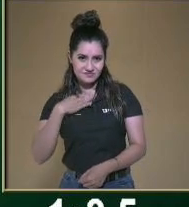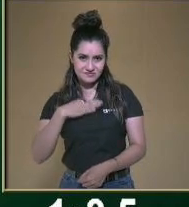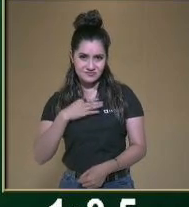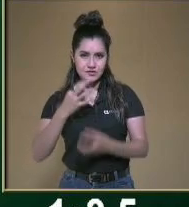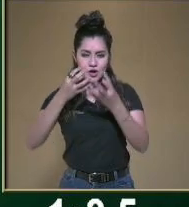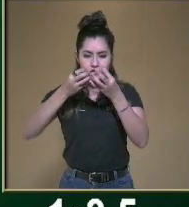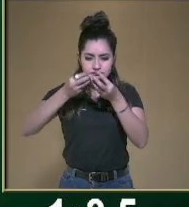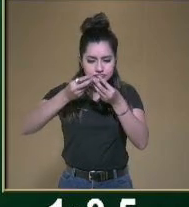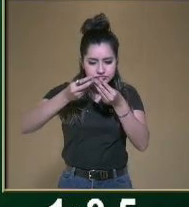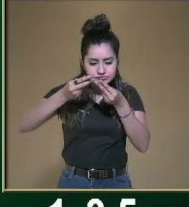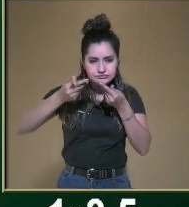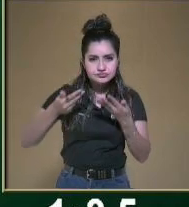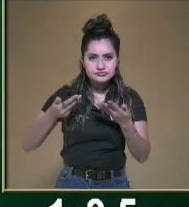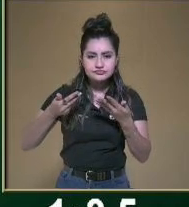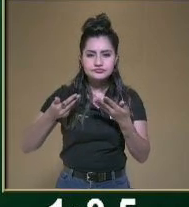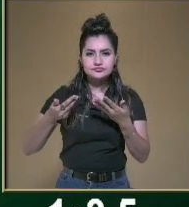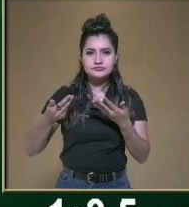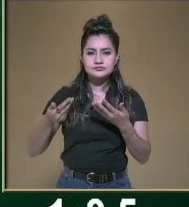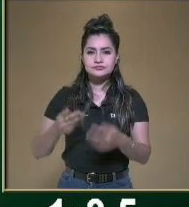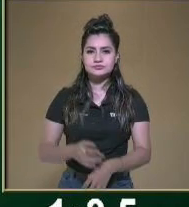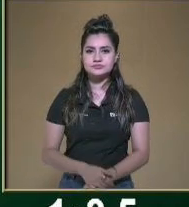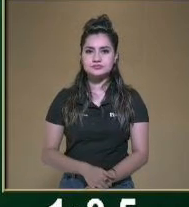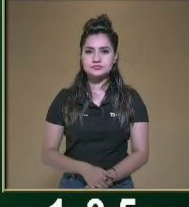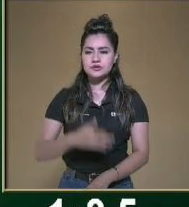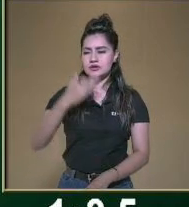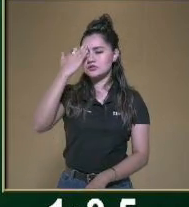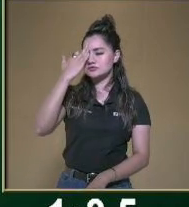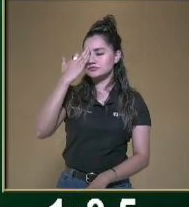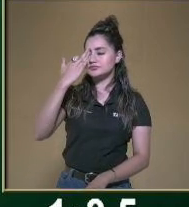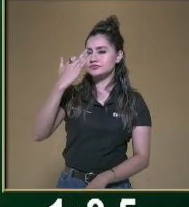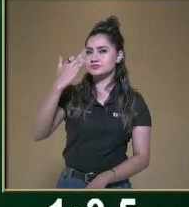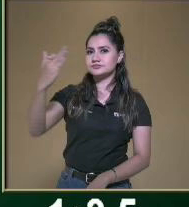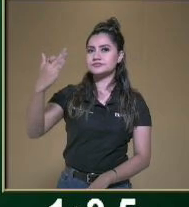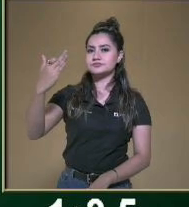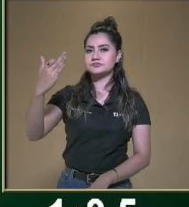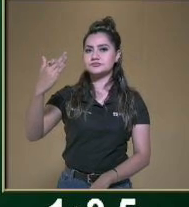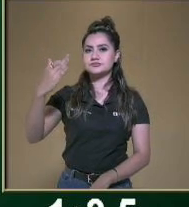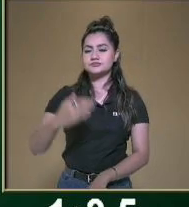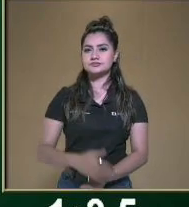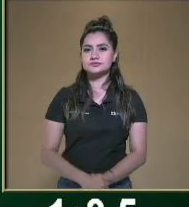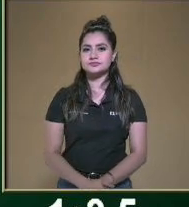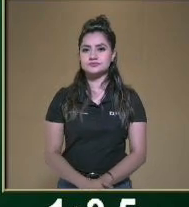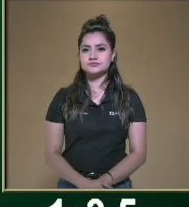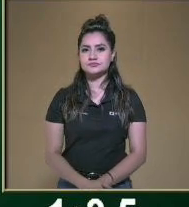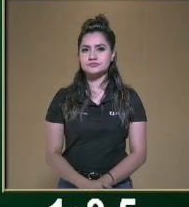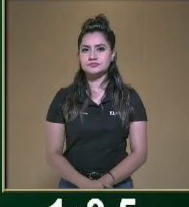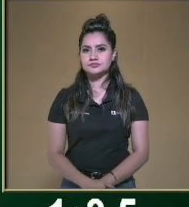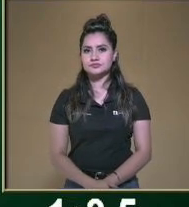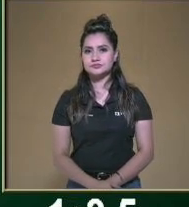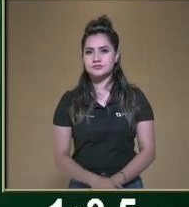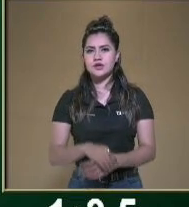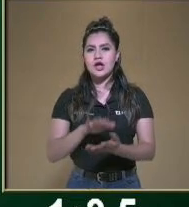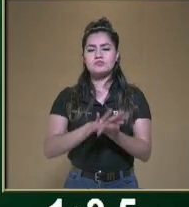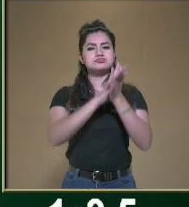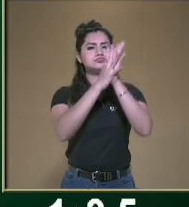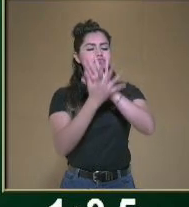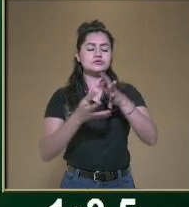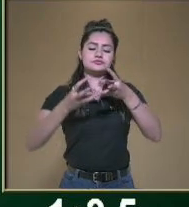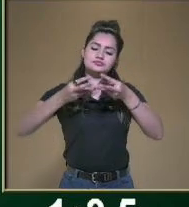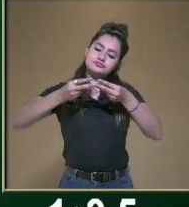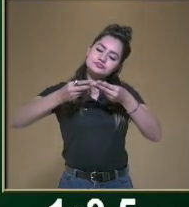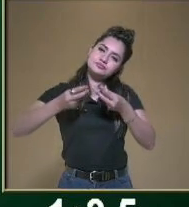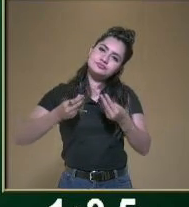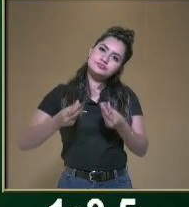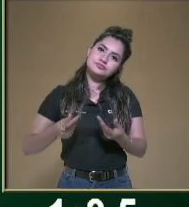secan, sus heces fecales se secan, y con el tiempo se empiezan a hacer polvo. Este polvo